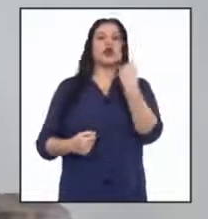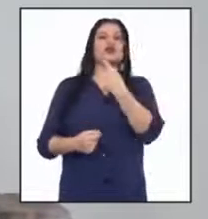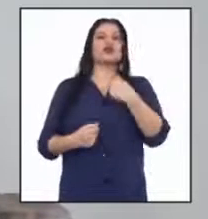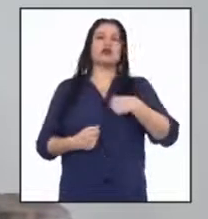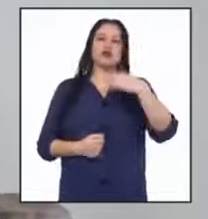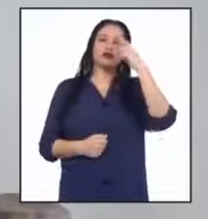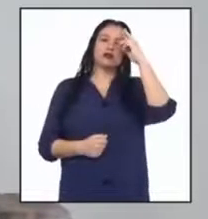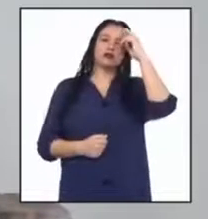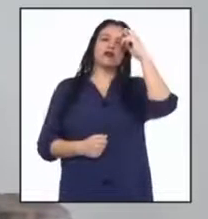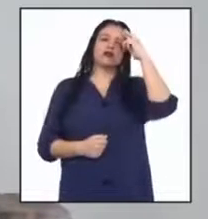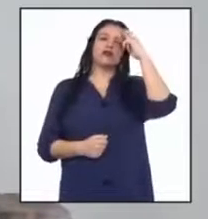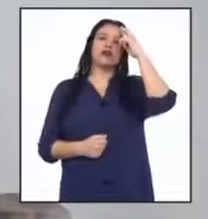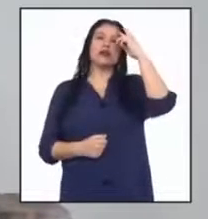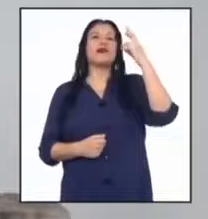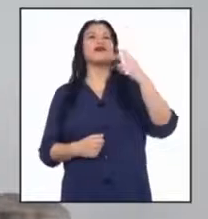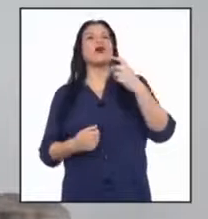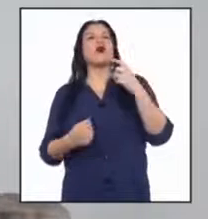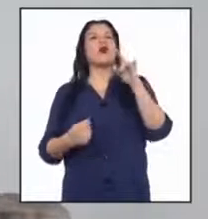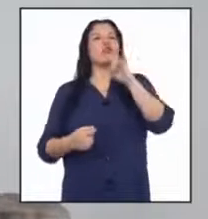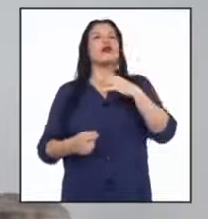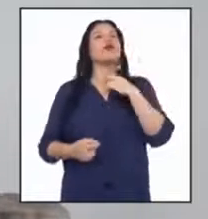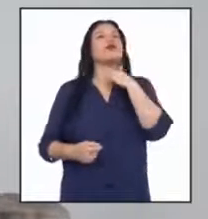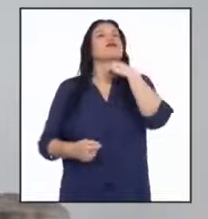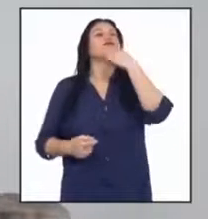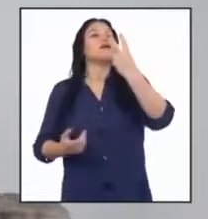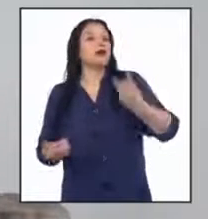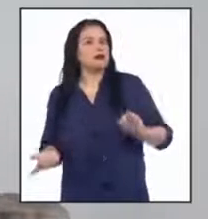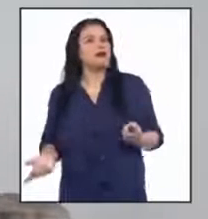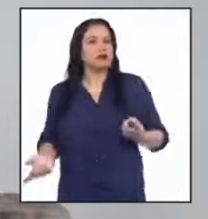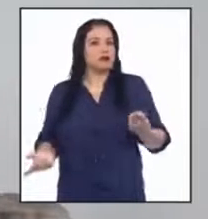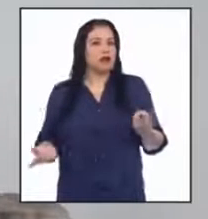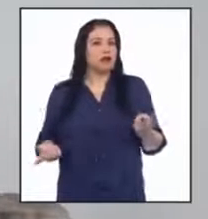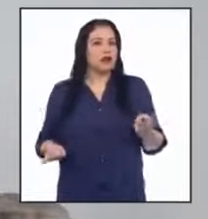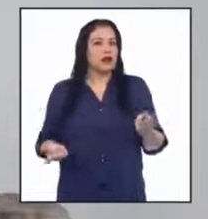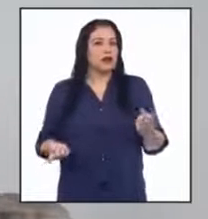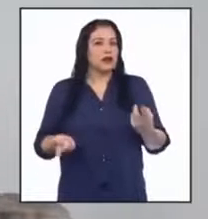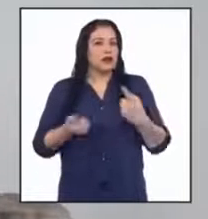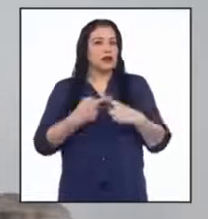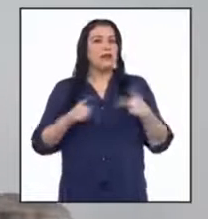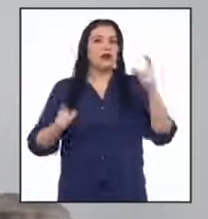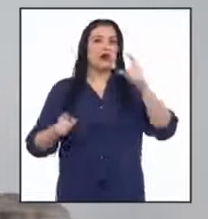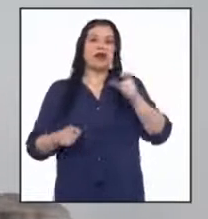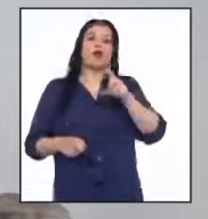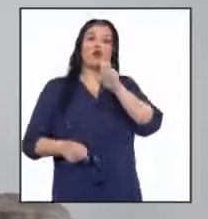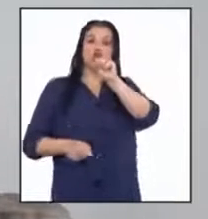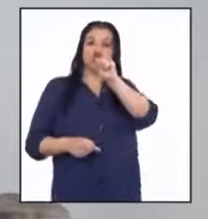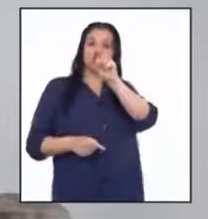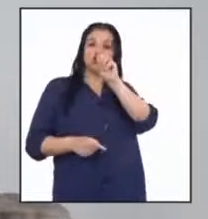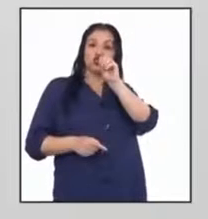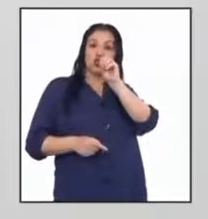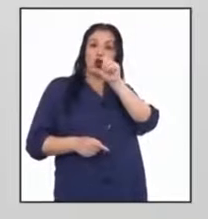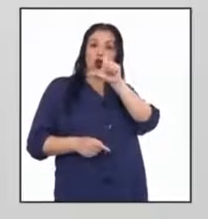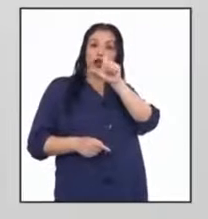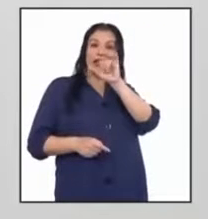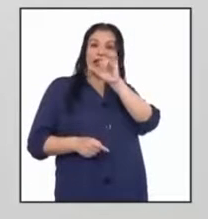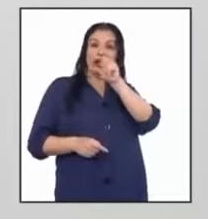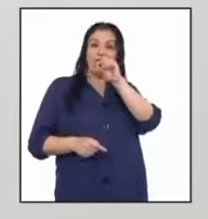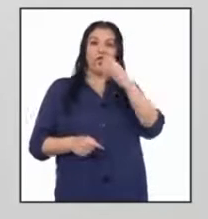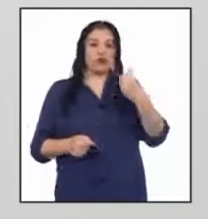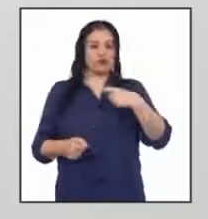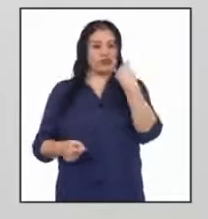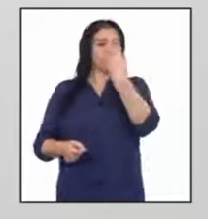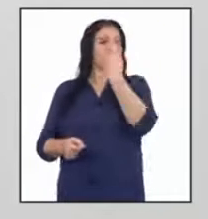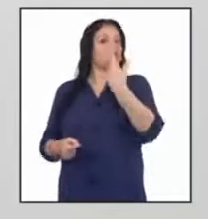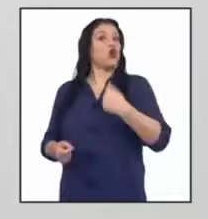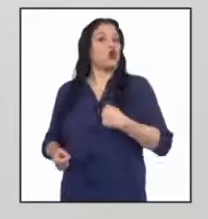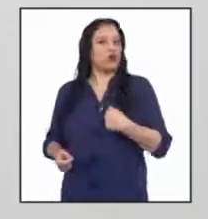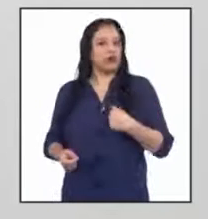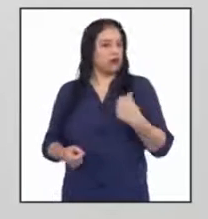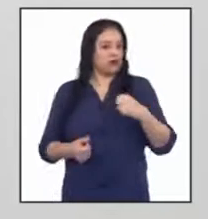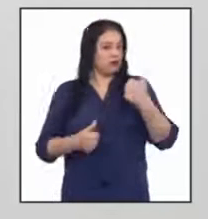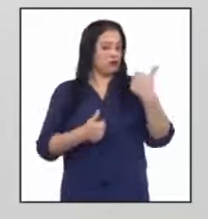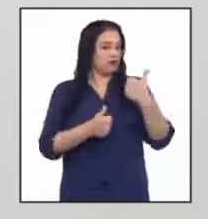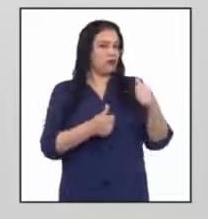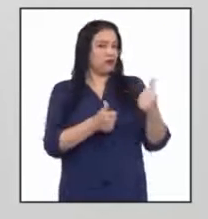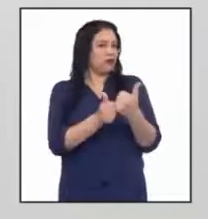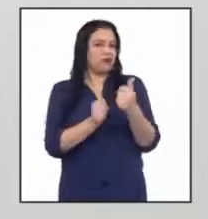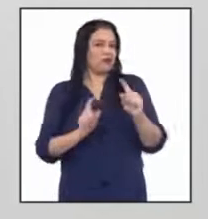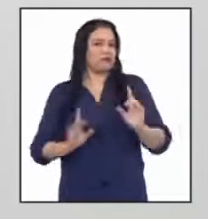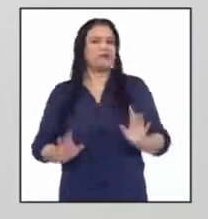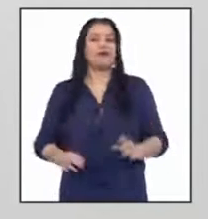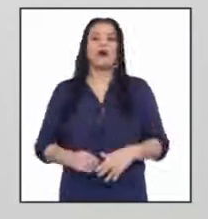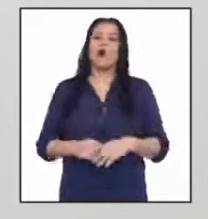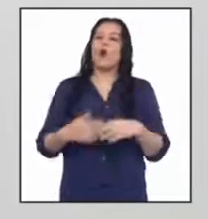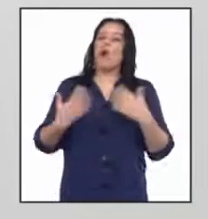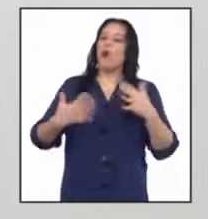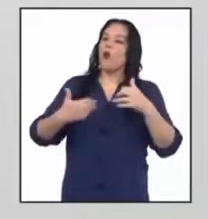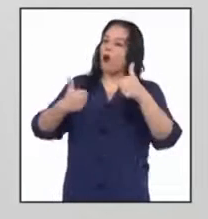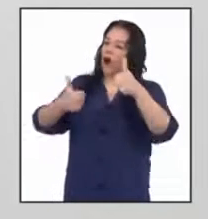reflexionando como en voz alta. Pero realmente el personaje en un soliloquio está solo. Muchas gracias, Paul. Qué